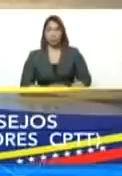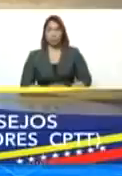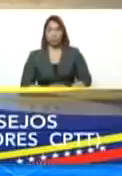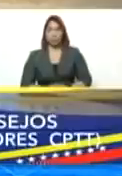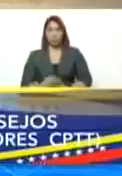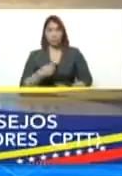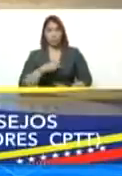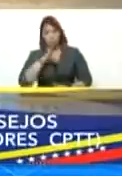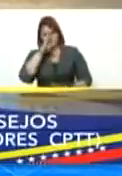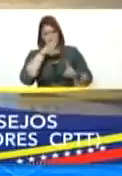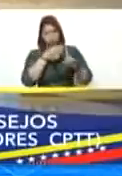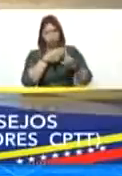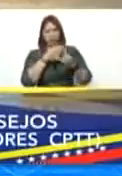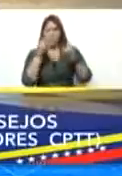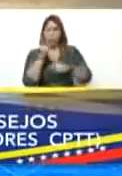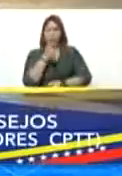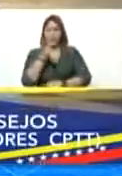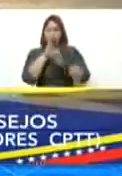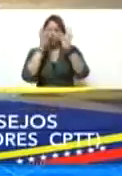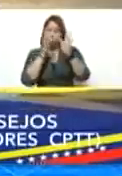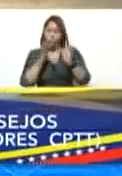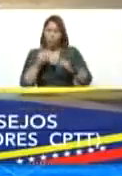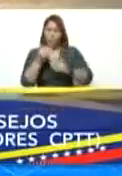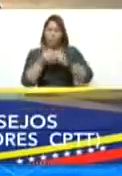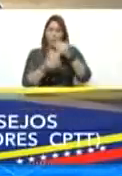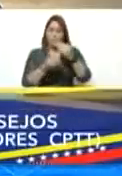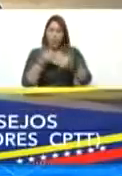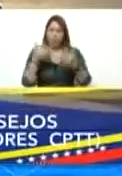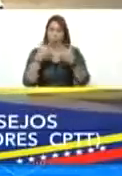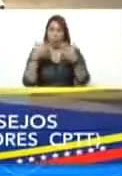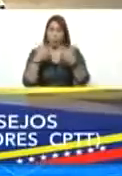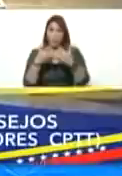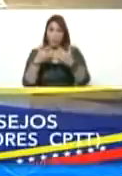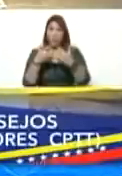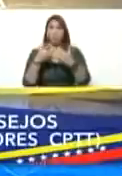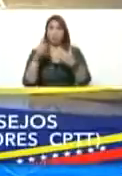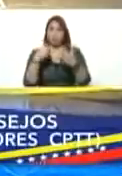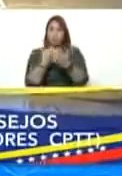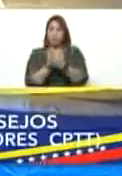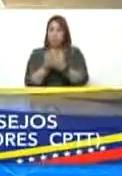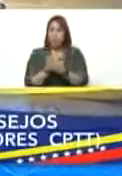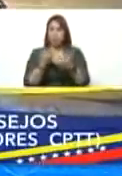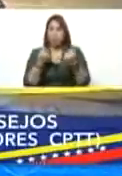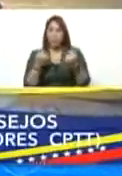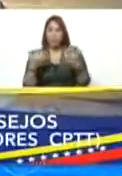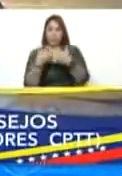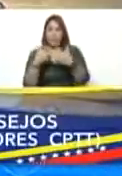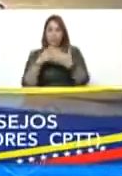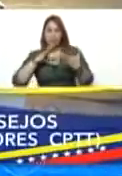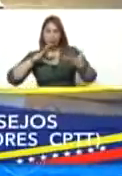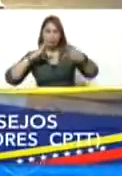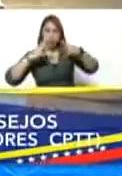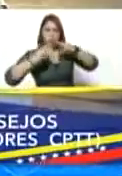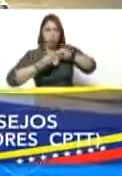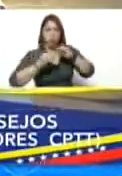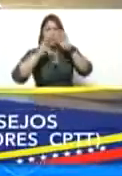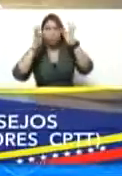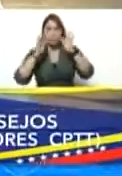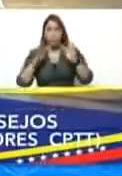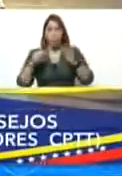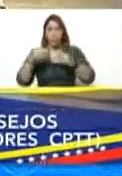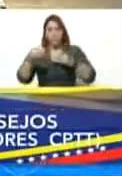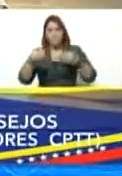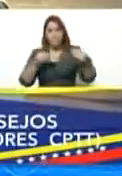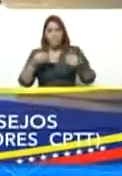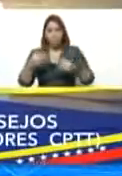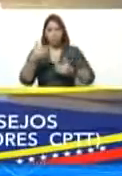Hemos ido buscando formas en la economía de guerra de ir adecuándonos de manera flexible y